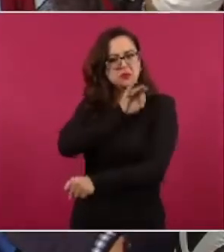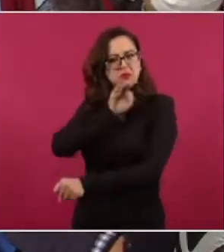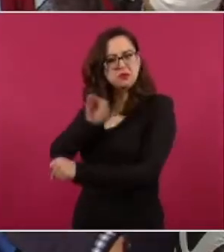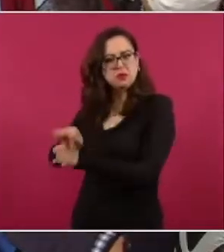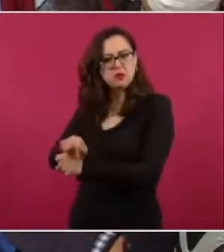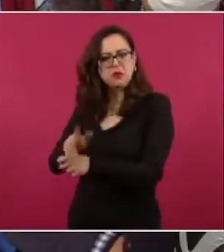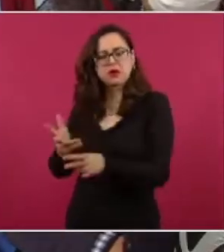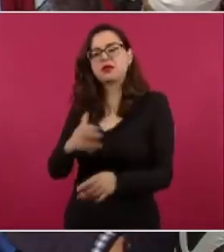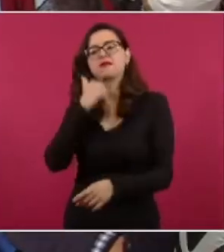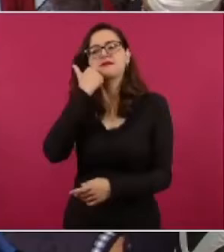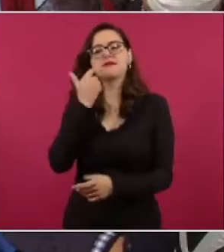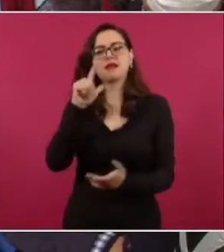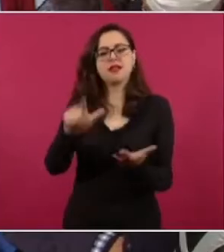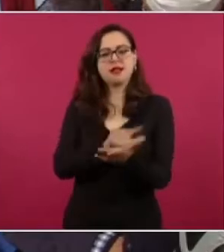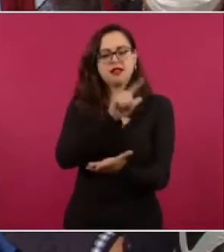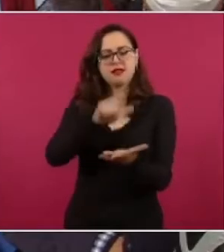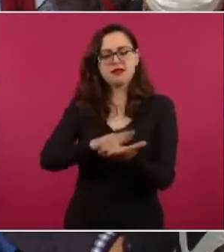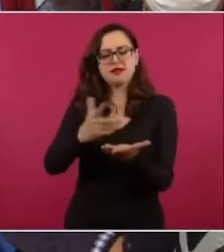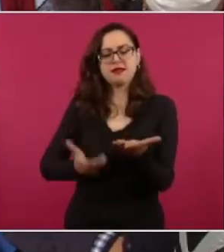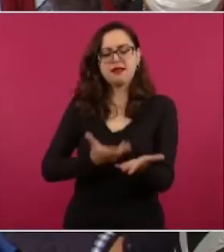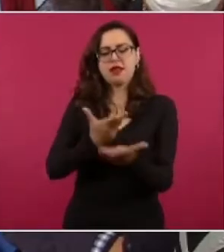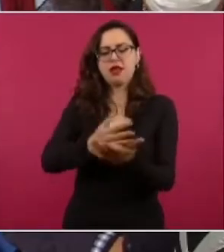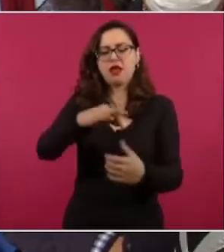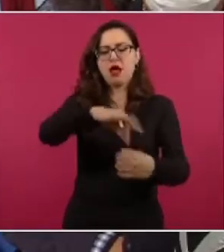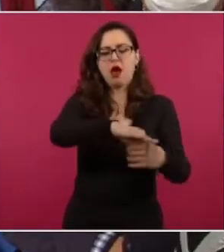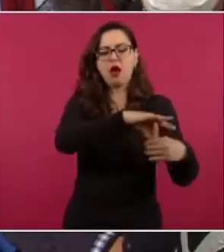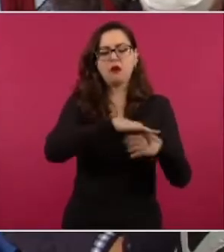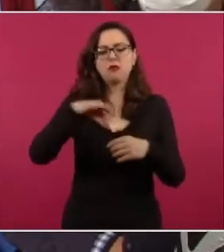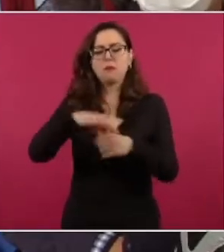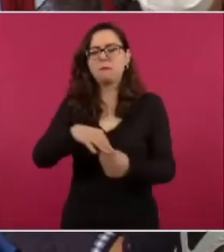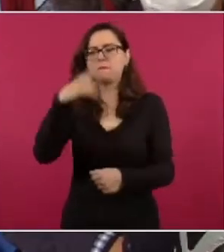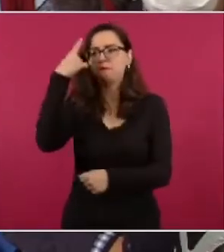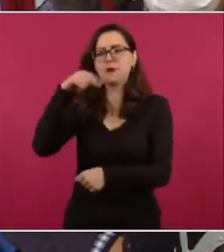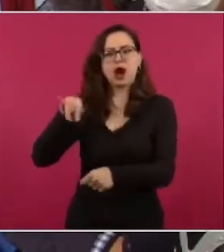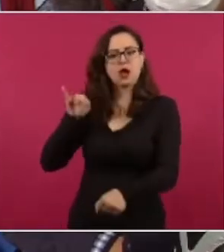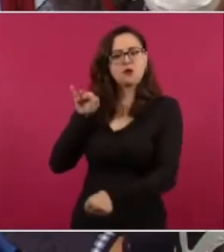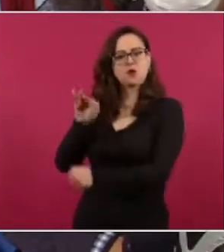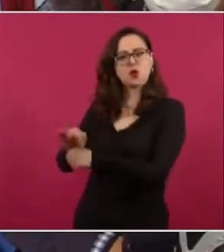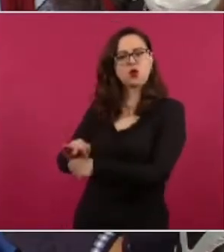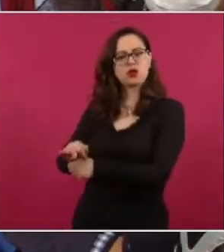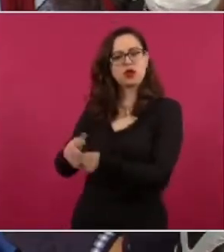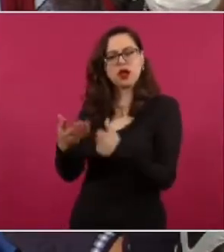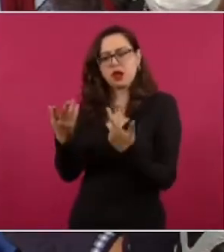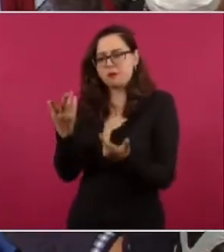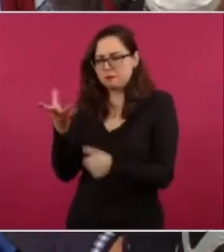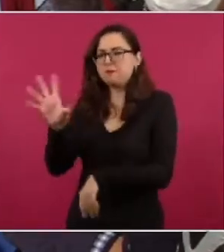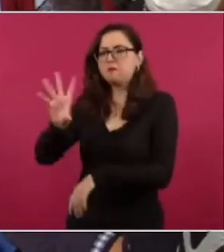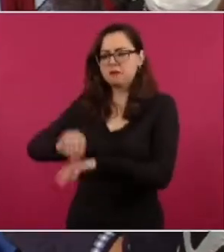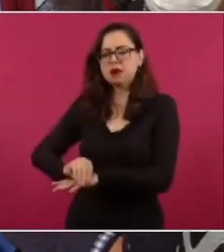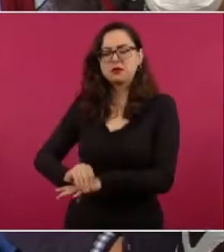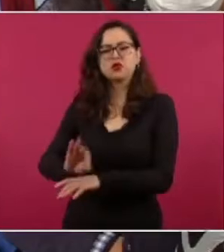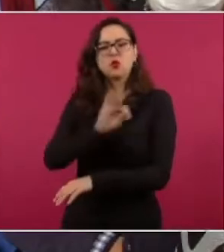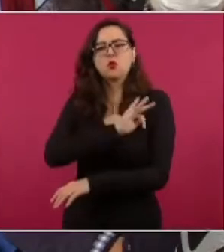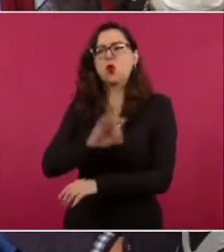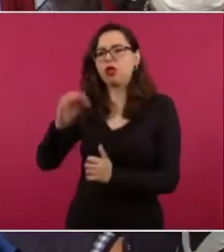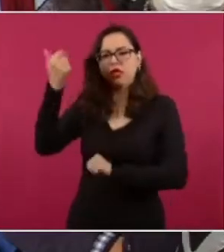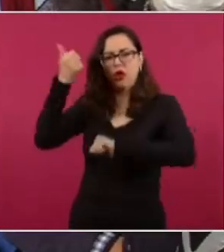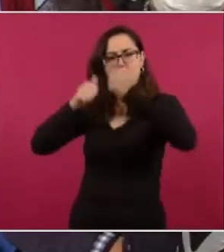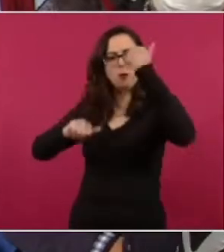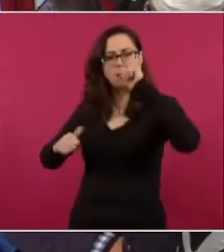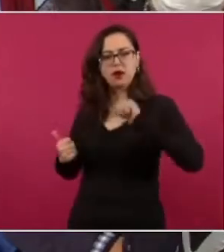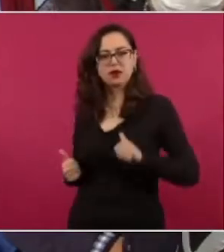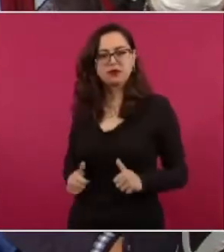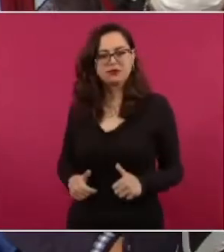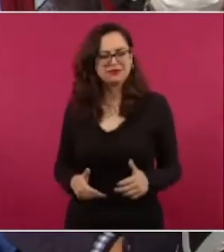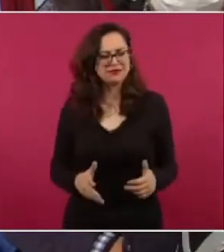ley que los favorecen para continuar usurpando una especialidad o legalizar lo ilegal, a sabiendas que